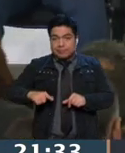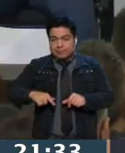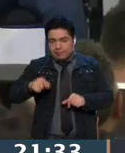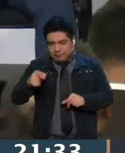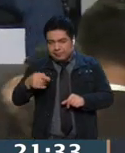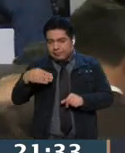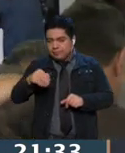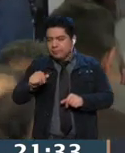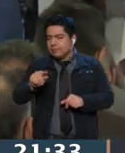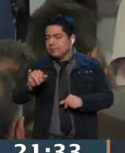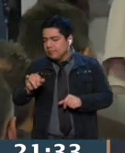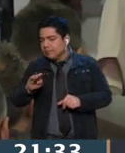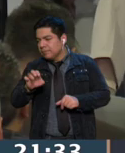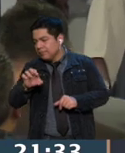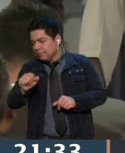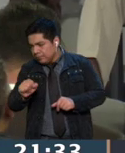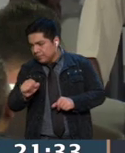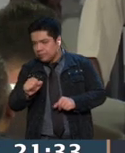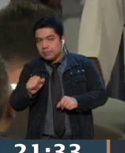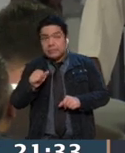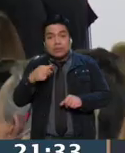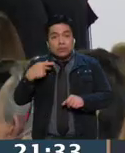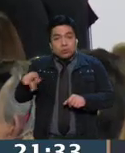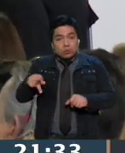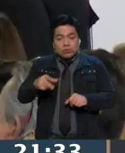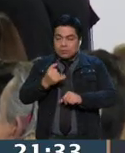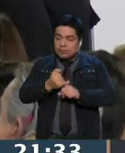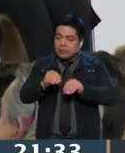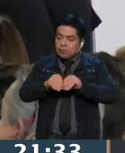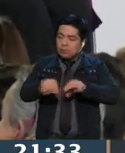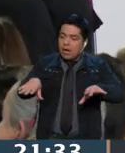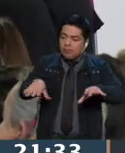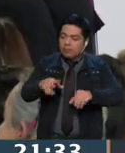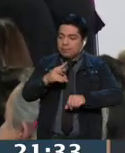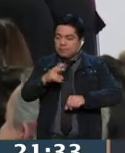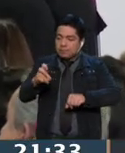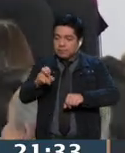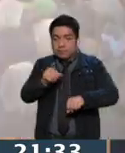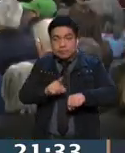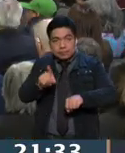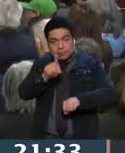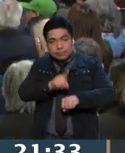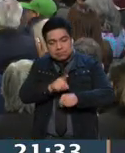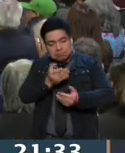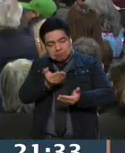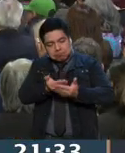Martí Batres, rindió su informe de actividades en estos 200 días de resultados.